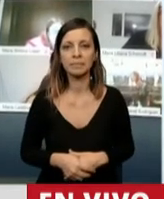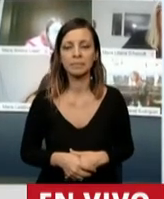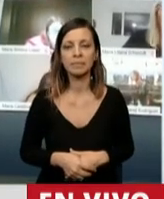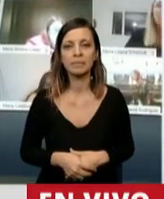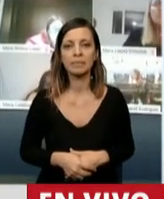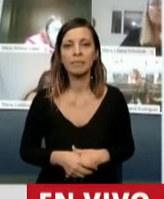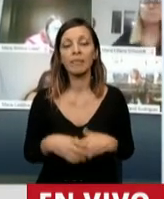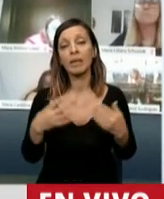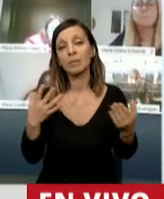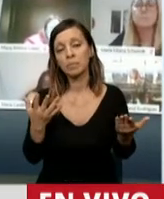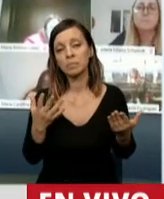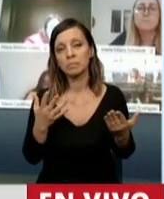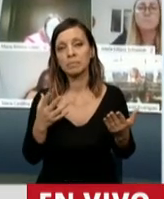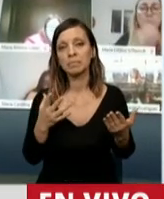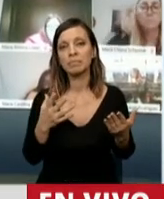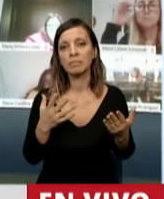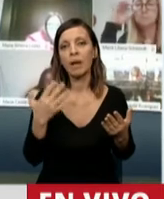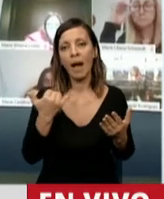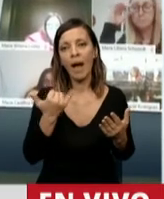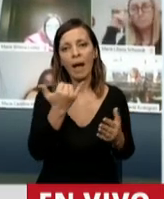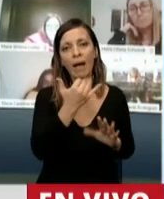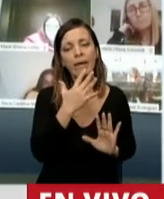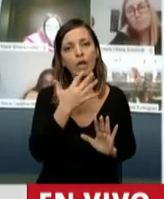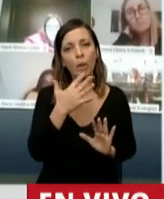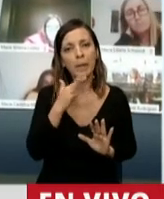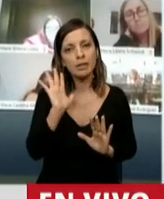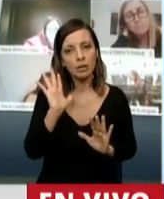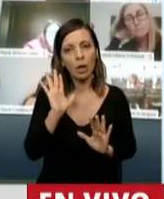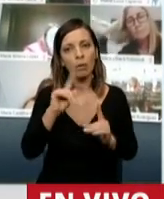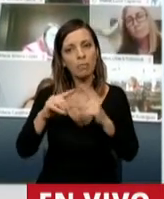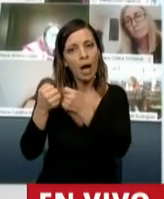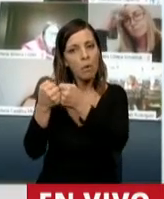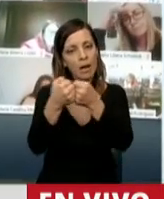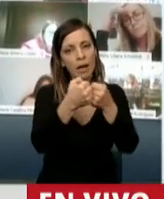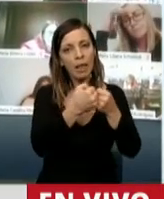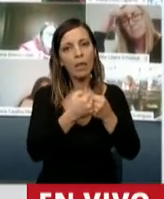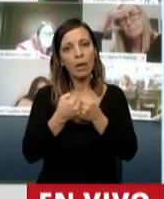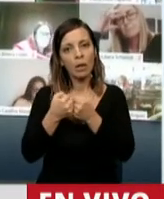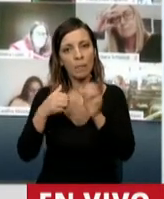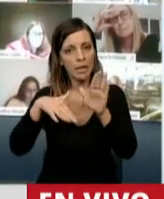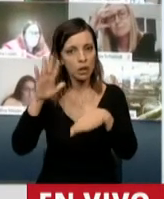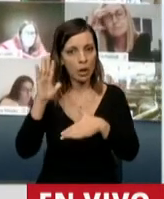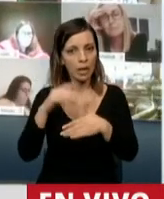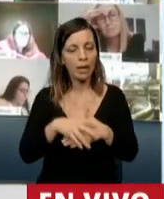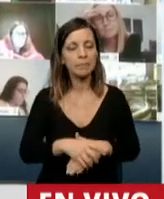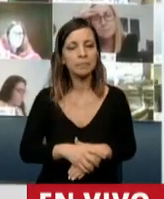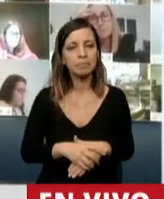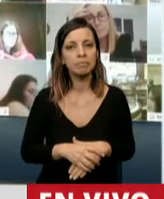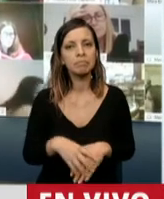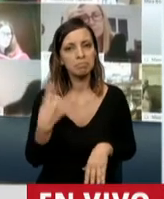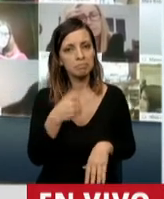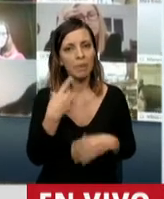Bueno, además está decir que existe una gran comprensión y un amplio acuerdo en acompañar a miles